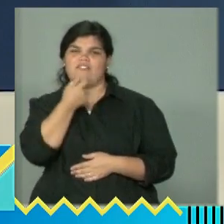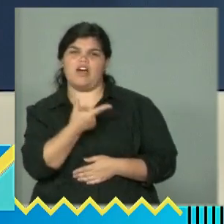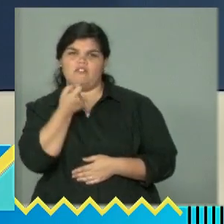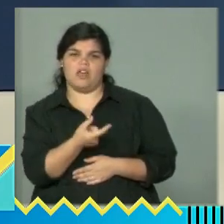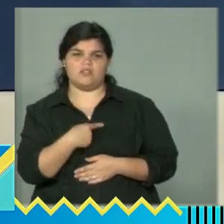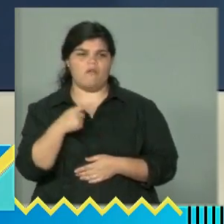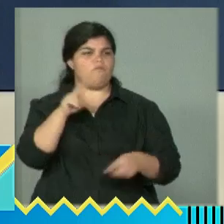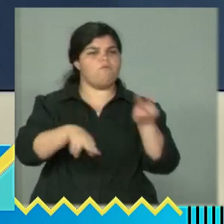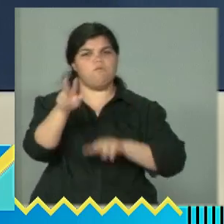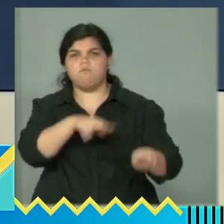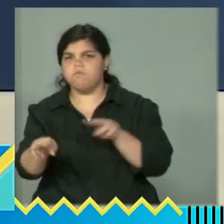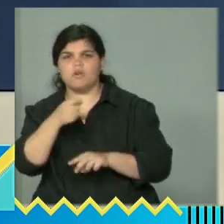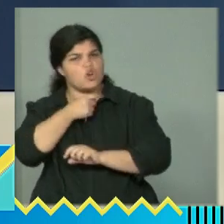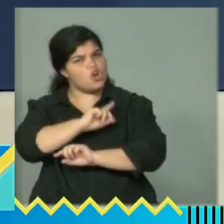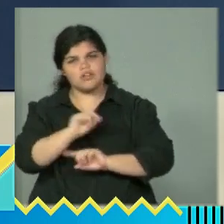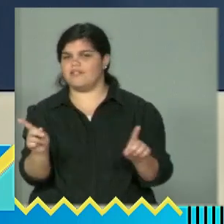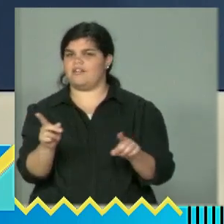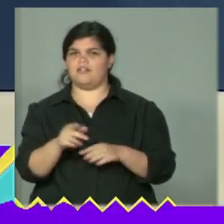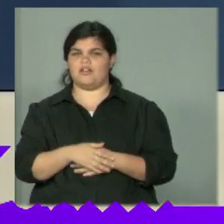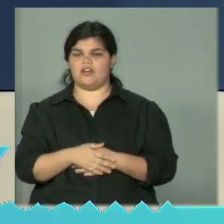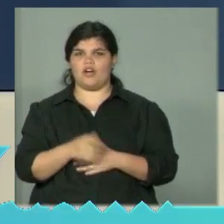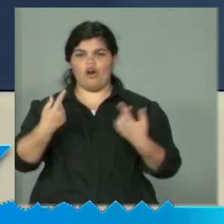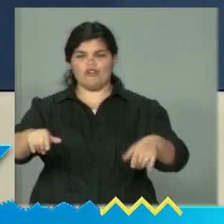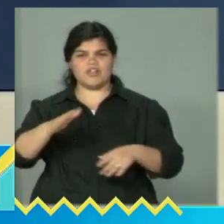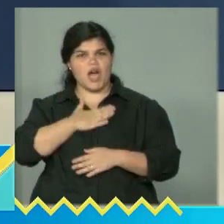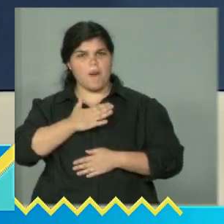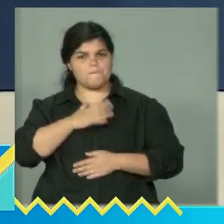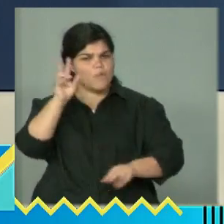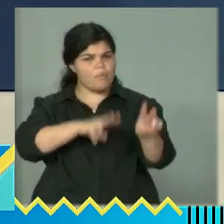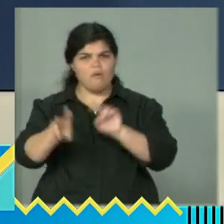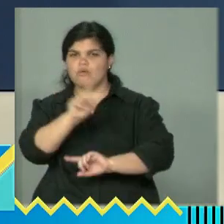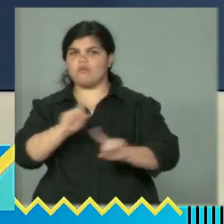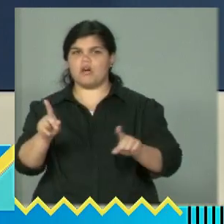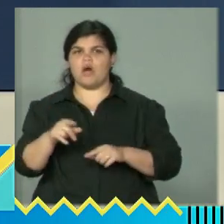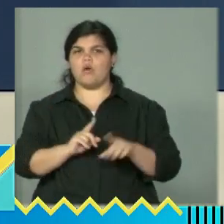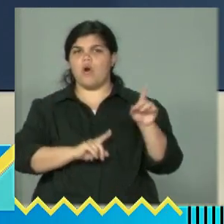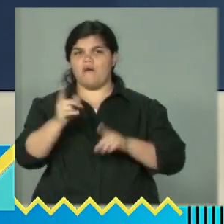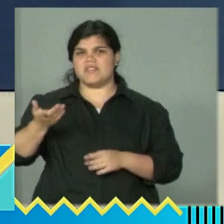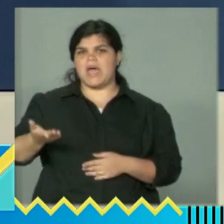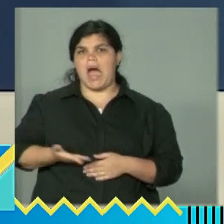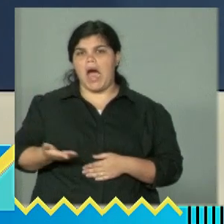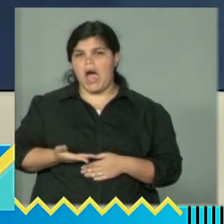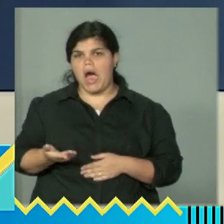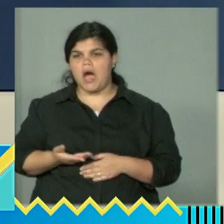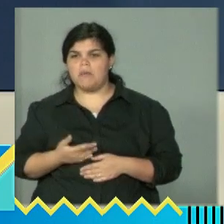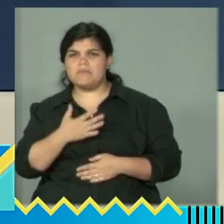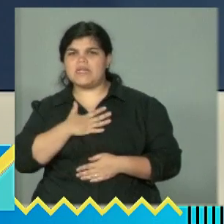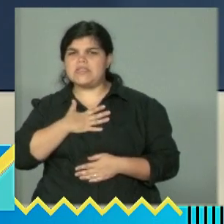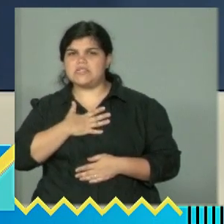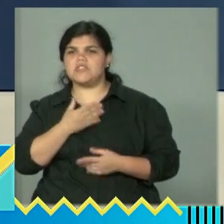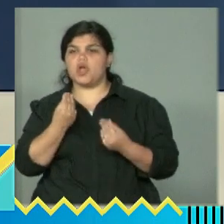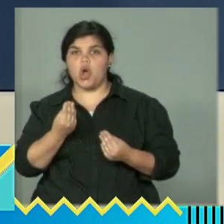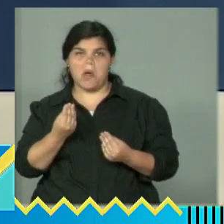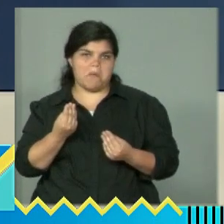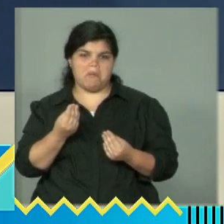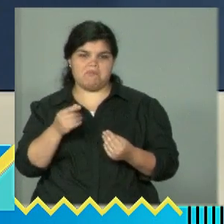queremos salir a buscar lo que es nuestro o sentir el hambre. Muy poca gente lo puede tener. Yo creo que